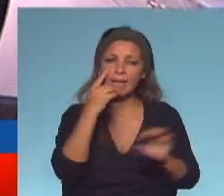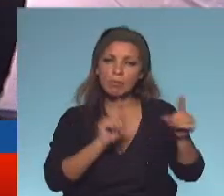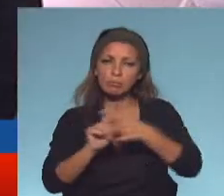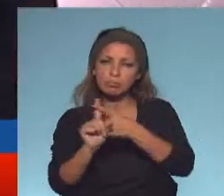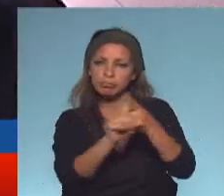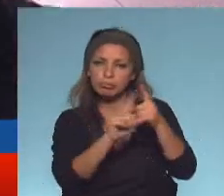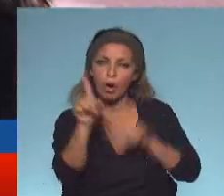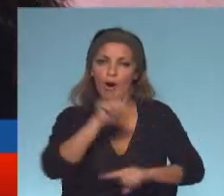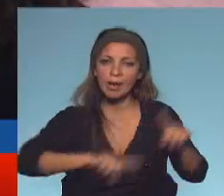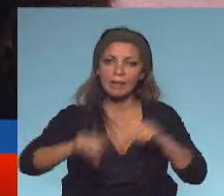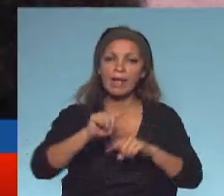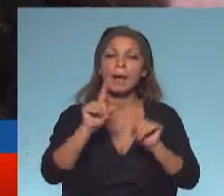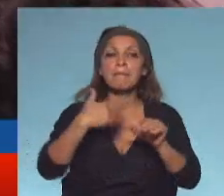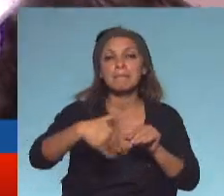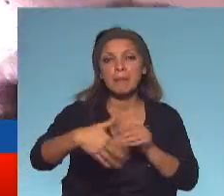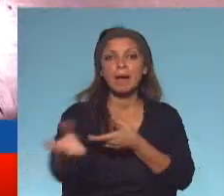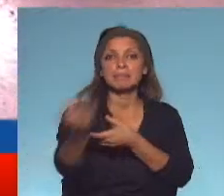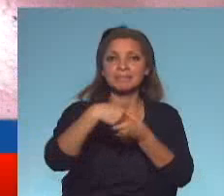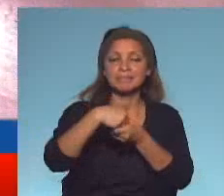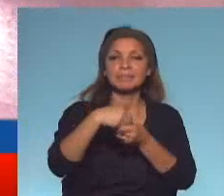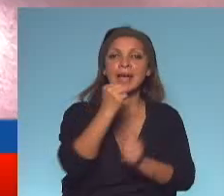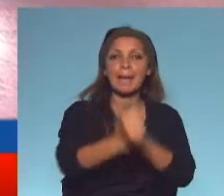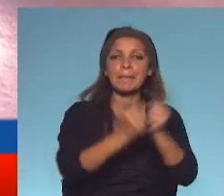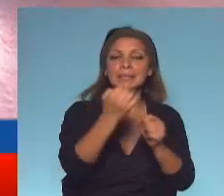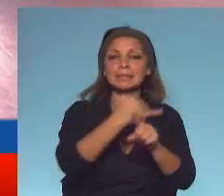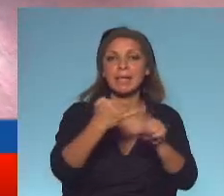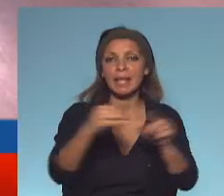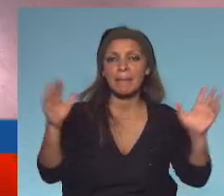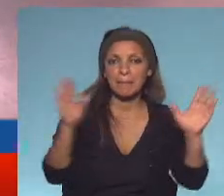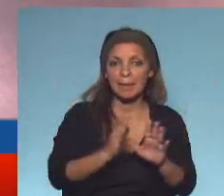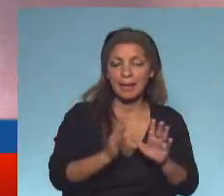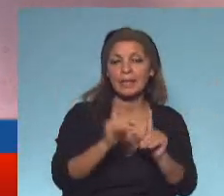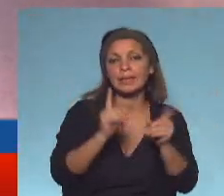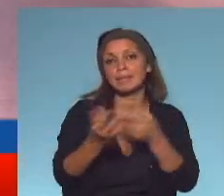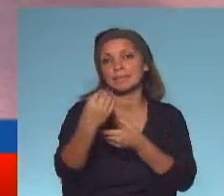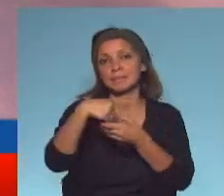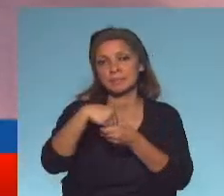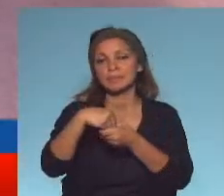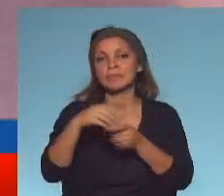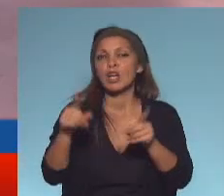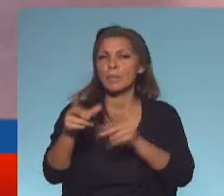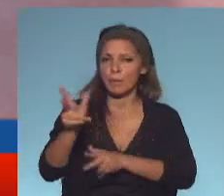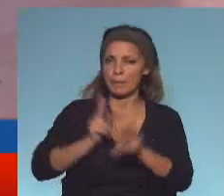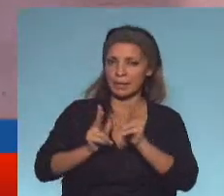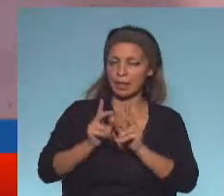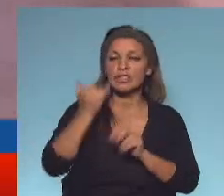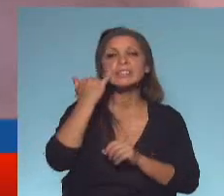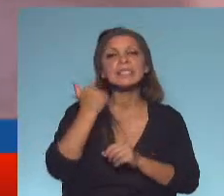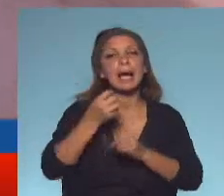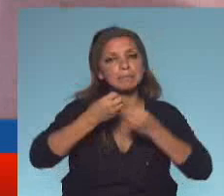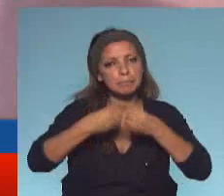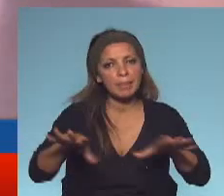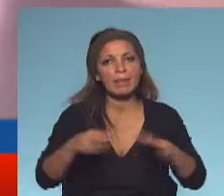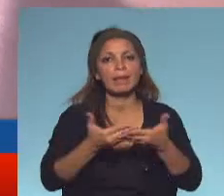sumar a empresas medianas y pequeñas, agregando también respecto al planteo recién que ya hemos lanzado el